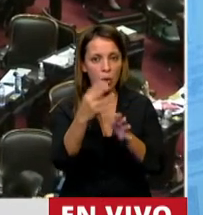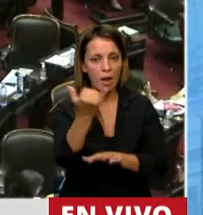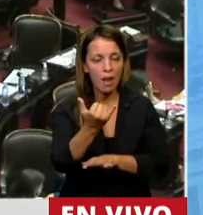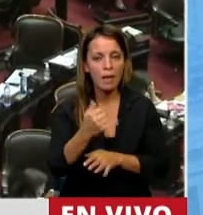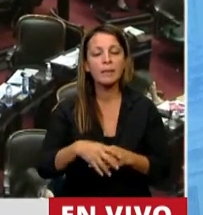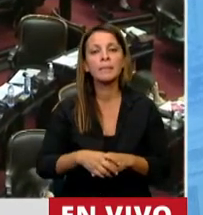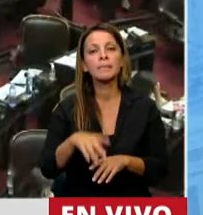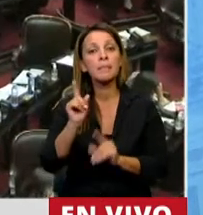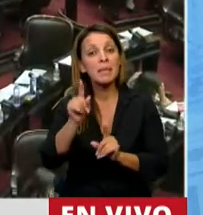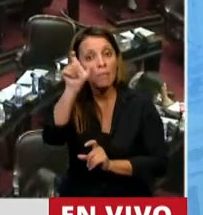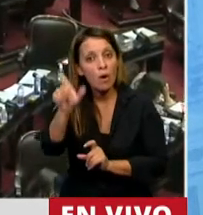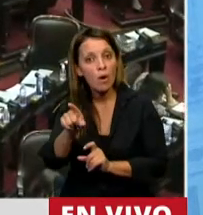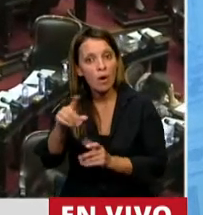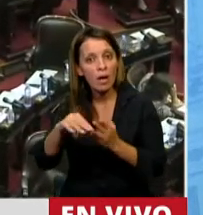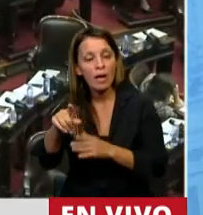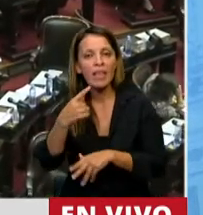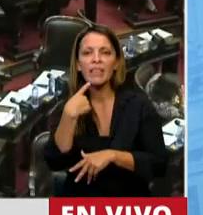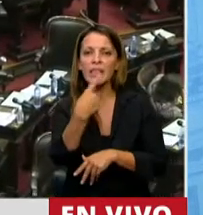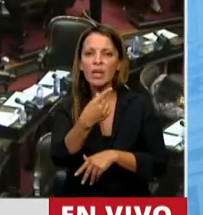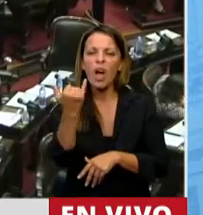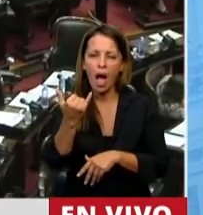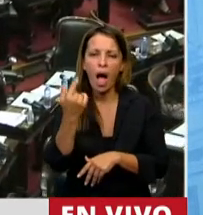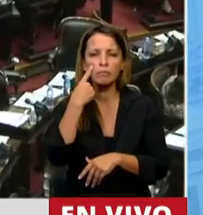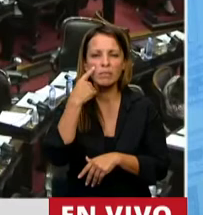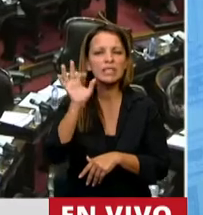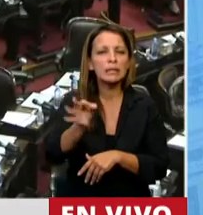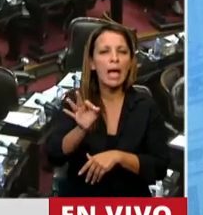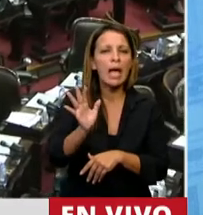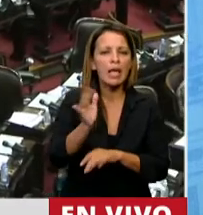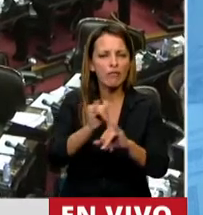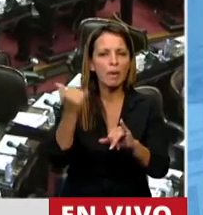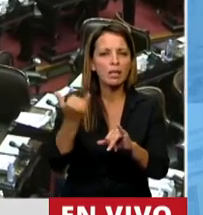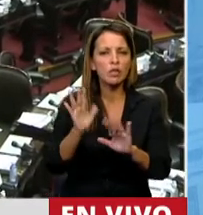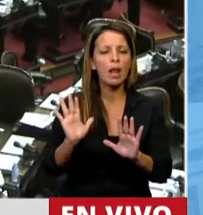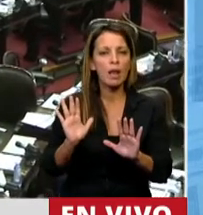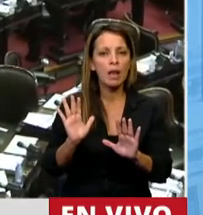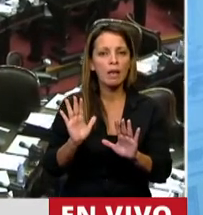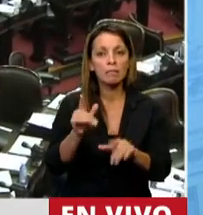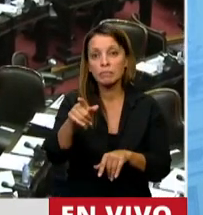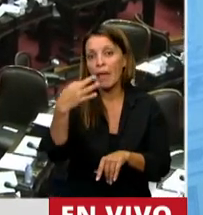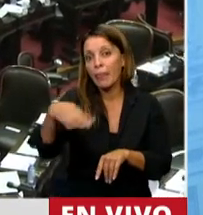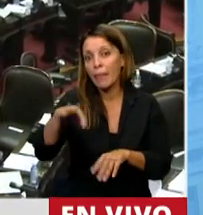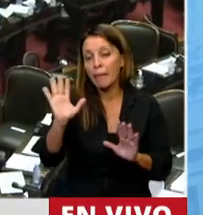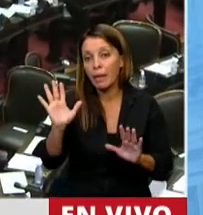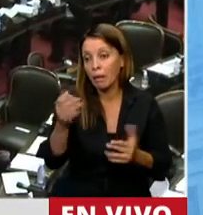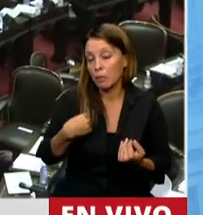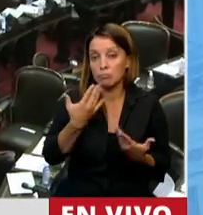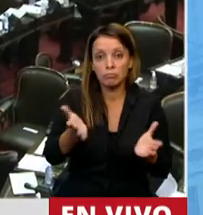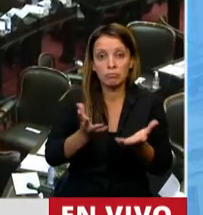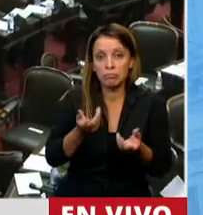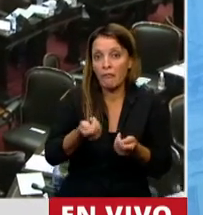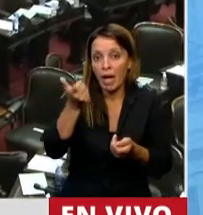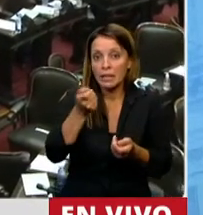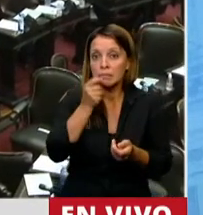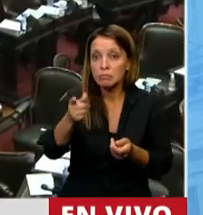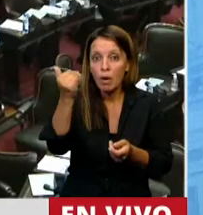dijo que tenía conocimiento y tenía información de esta situación, donde él se encontraba obligado, si él tiene información, de brindar toda